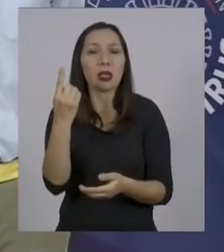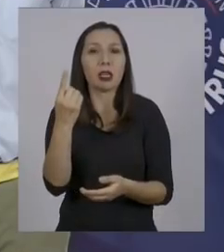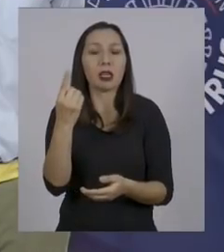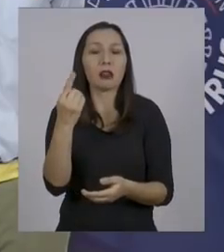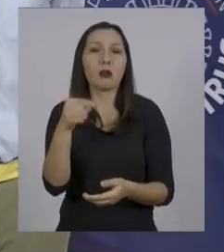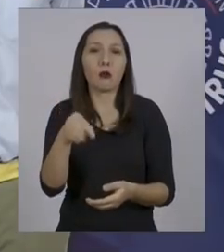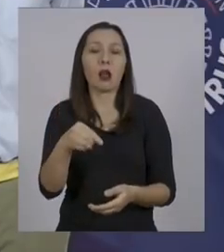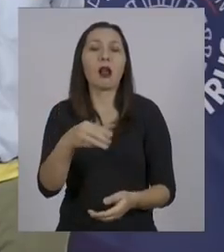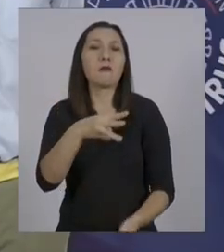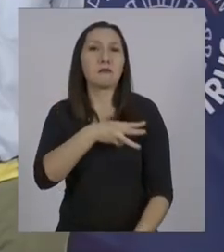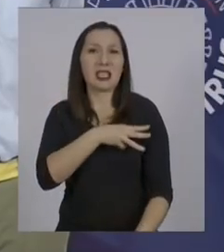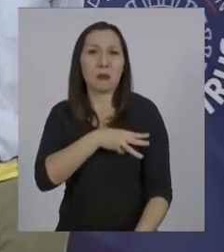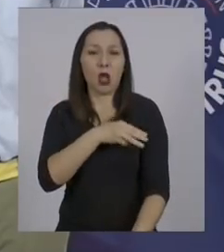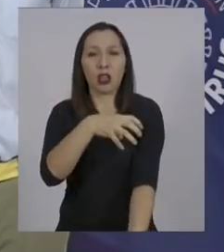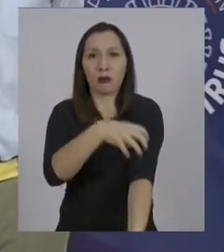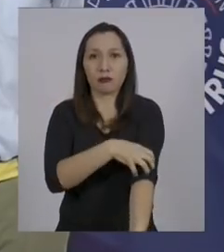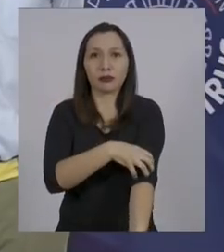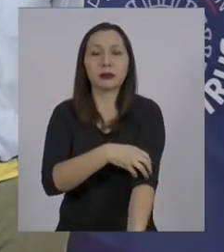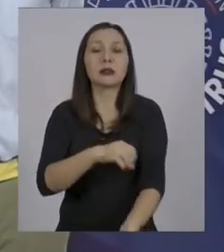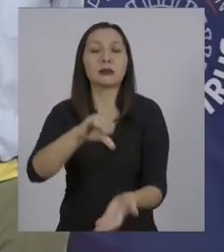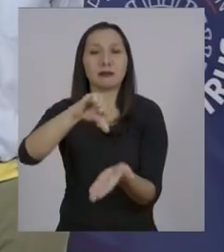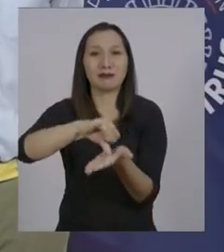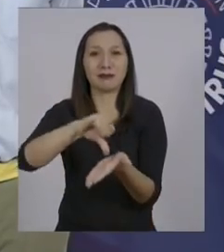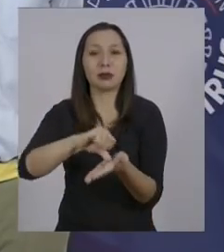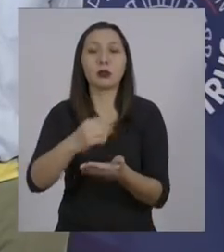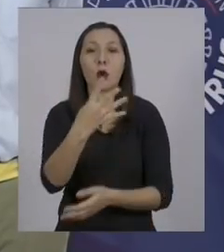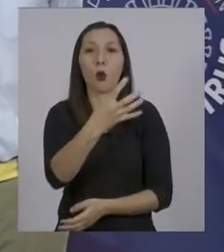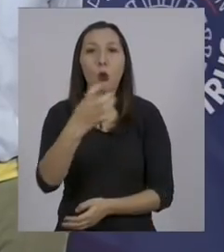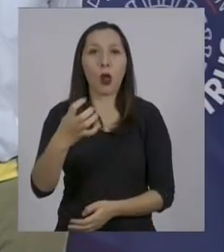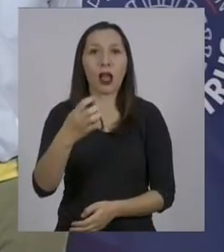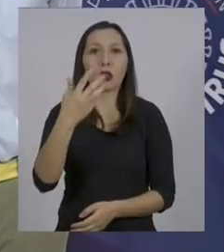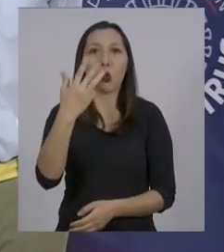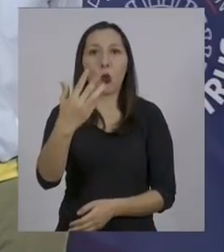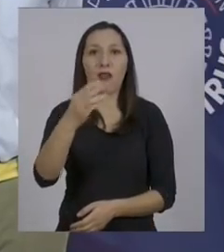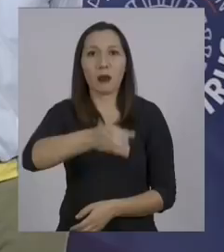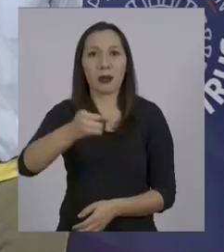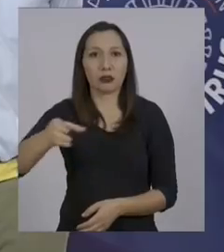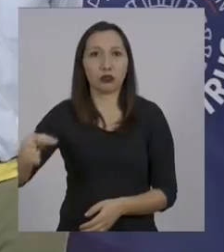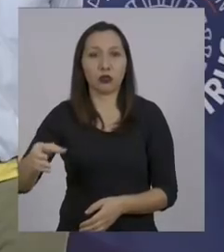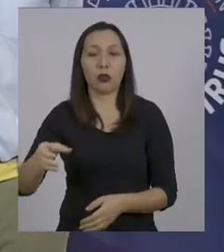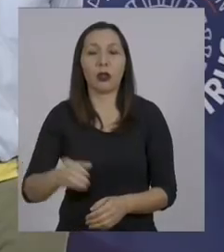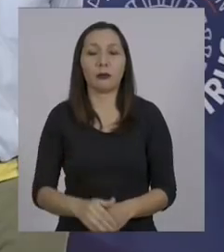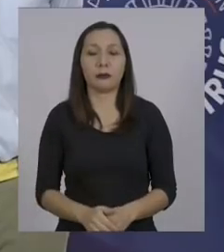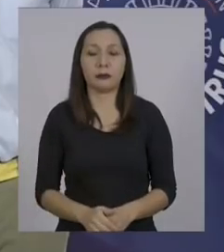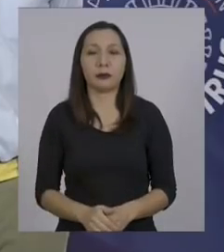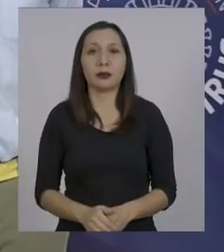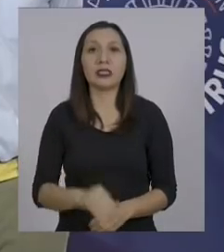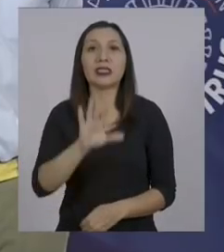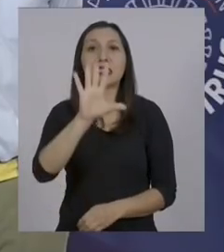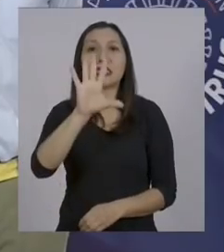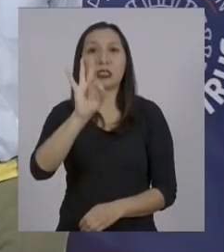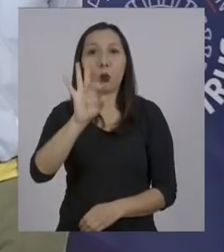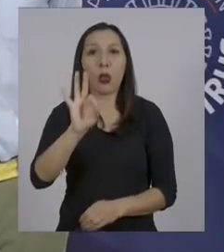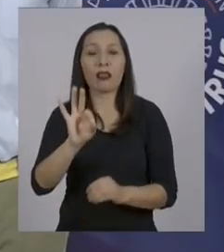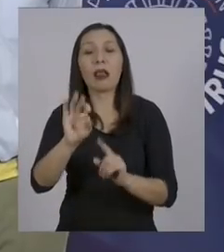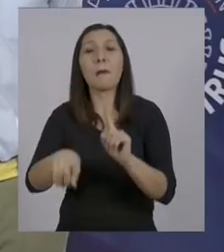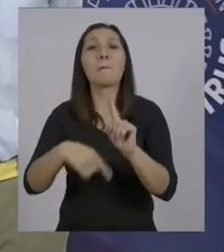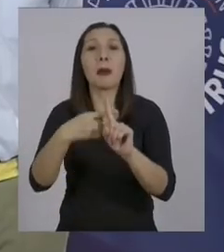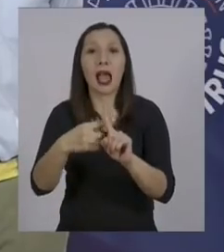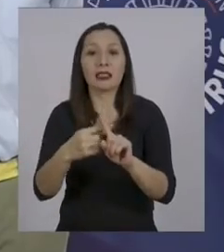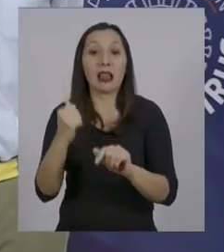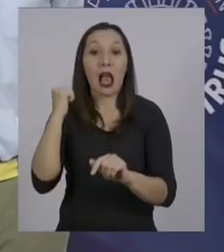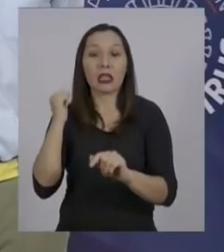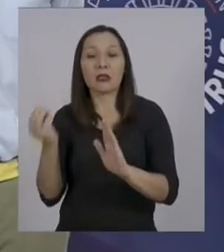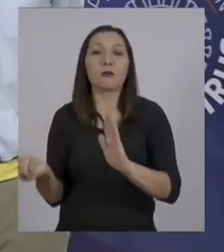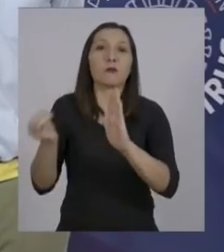la región metropolitana, con 409 casos y 50 casos nuevos desde el